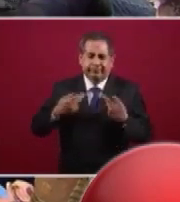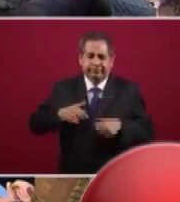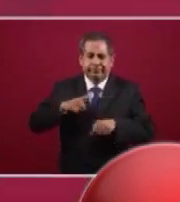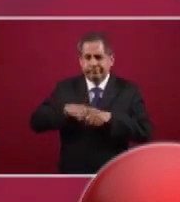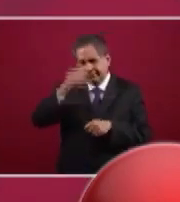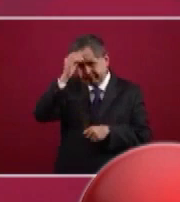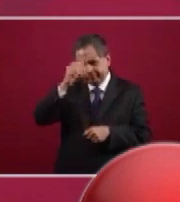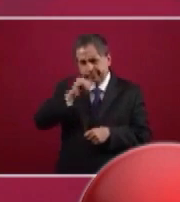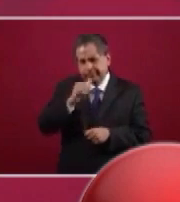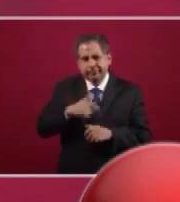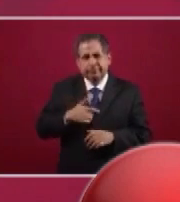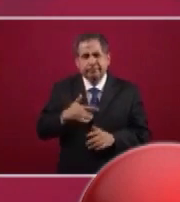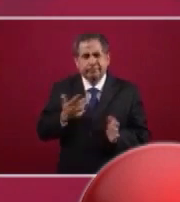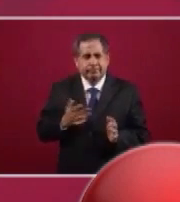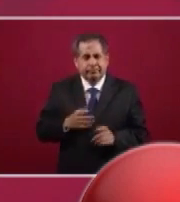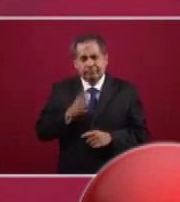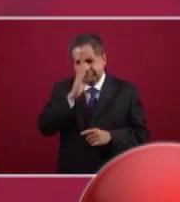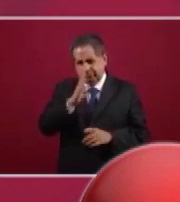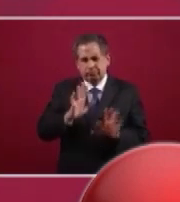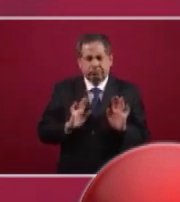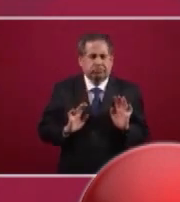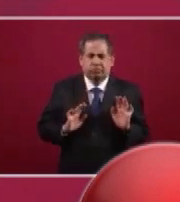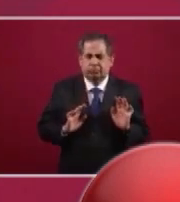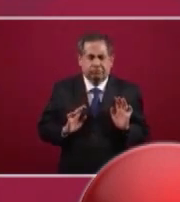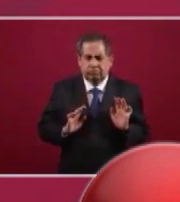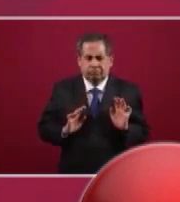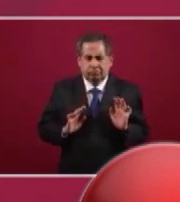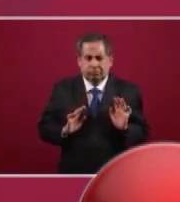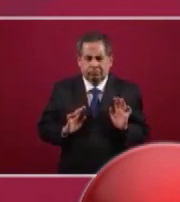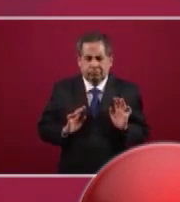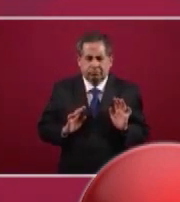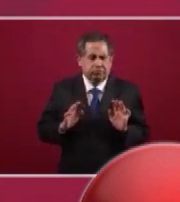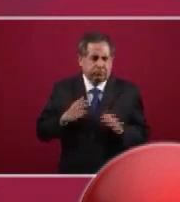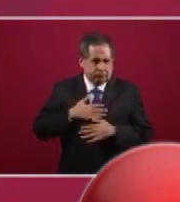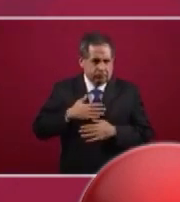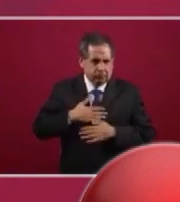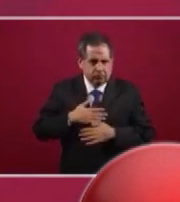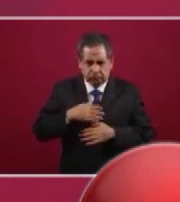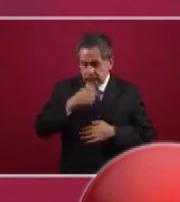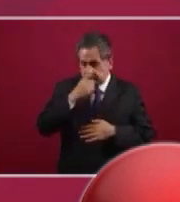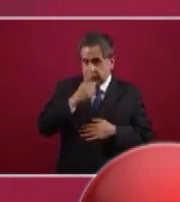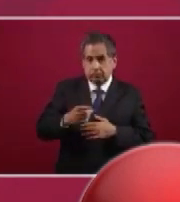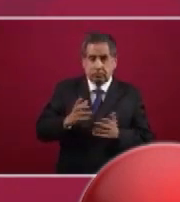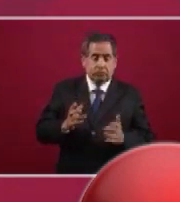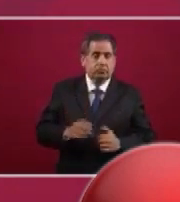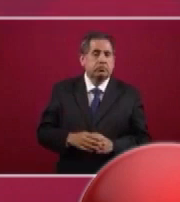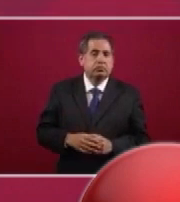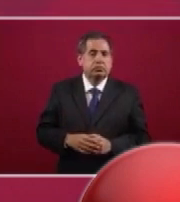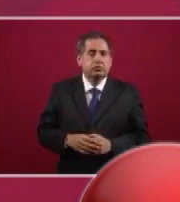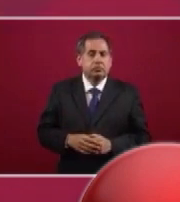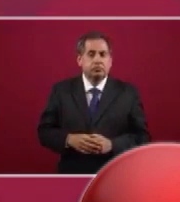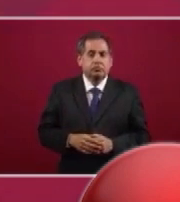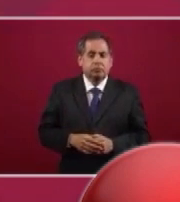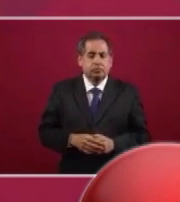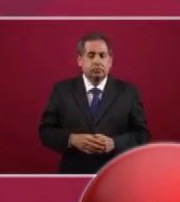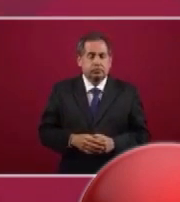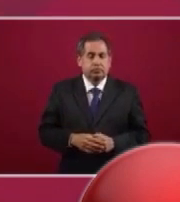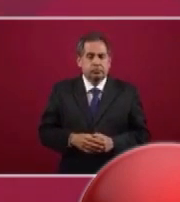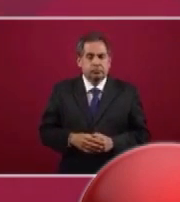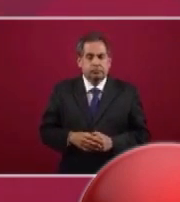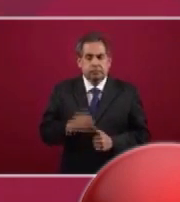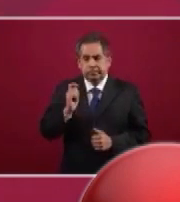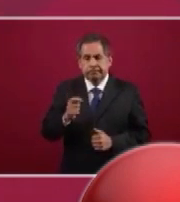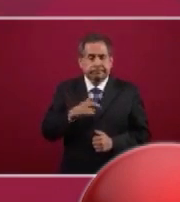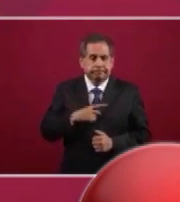personal, directa. Yo sí puedo decir que todo